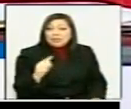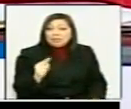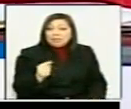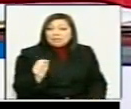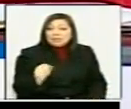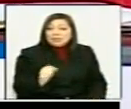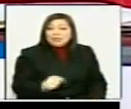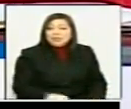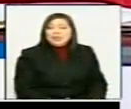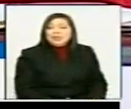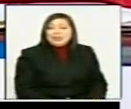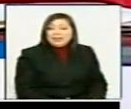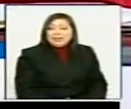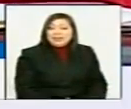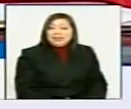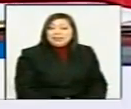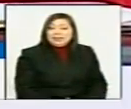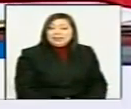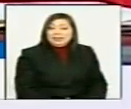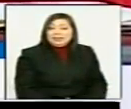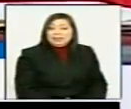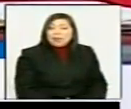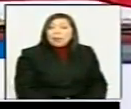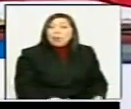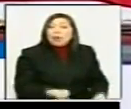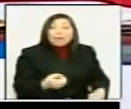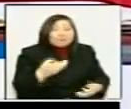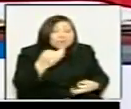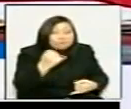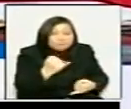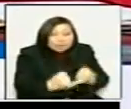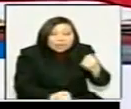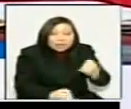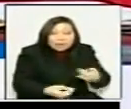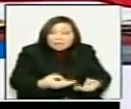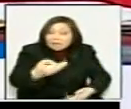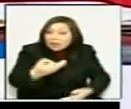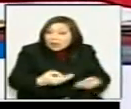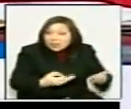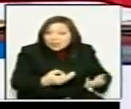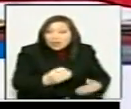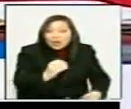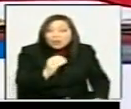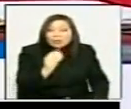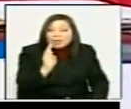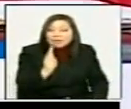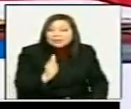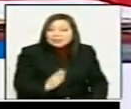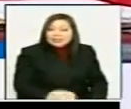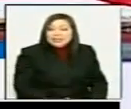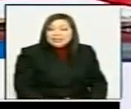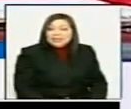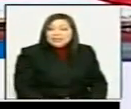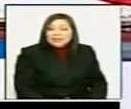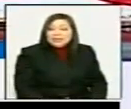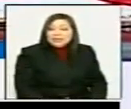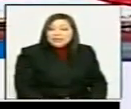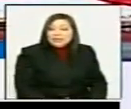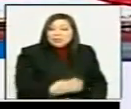262.000 soles. Y la liquidación de Odebrecht es de